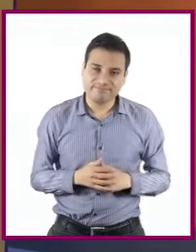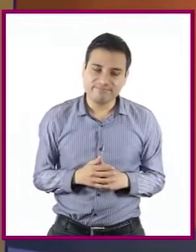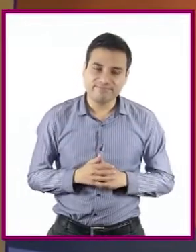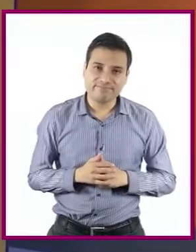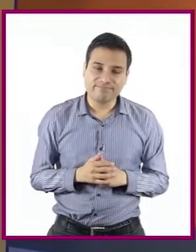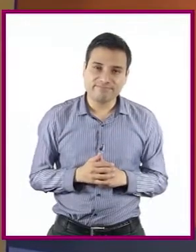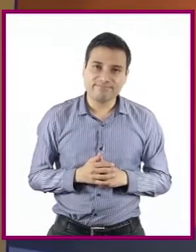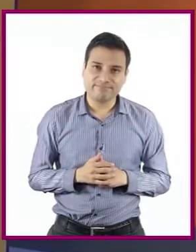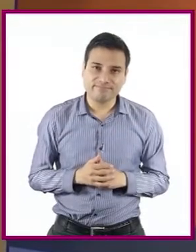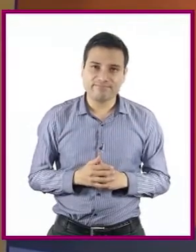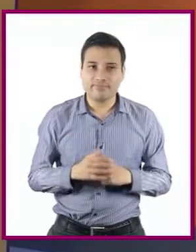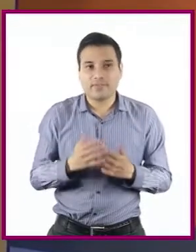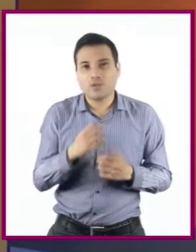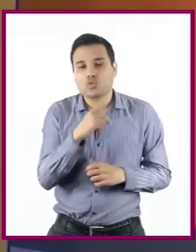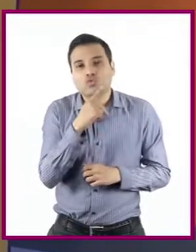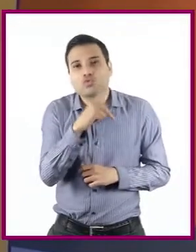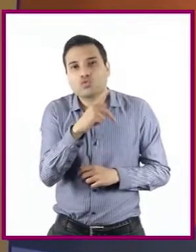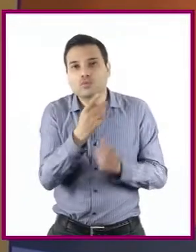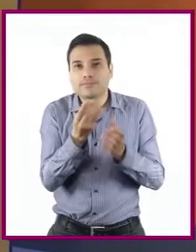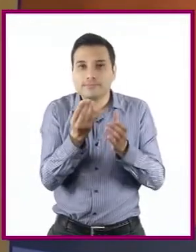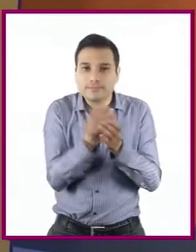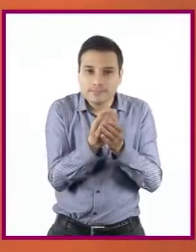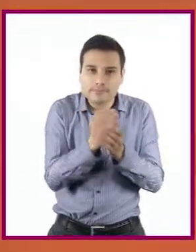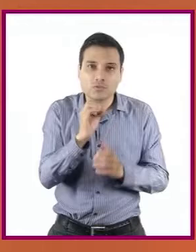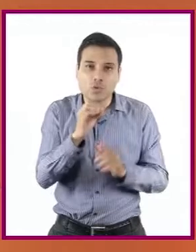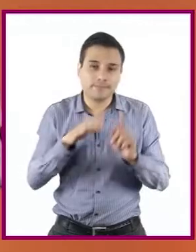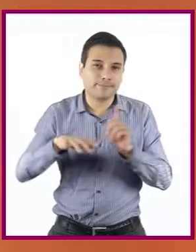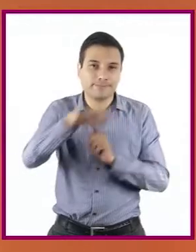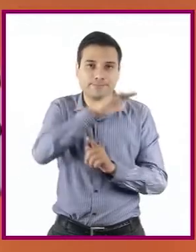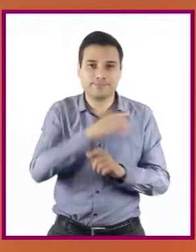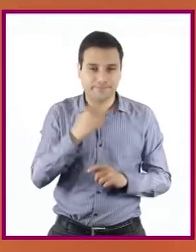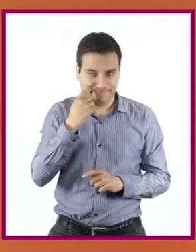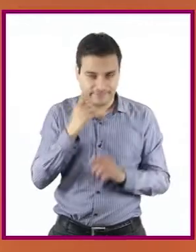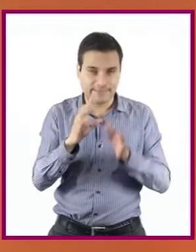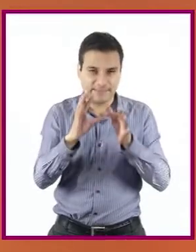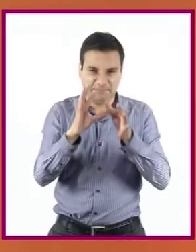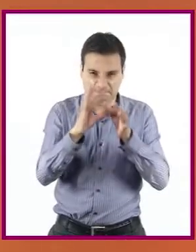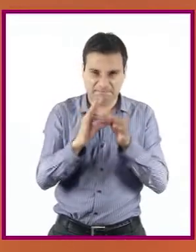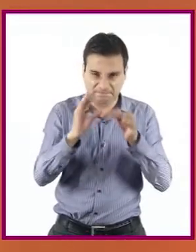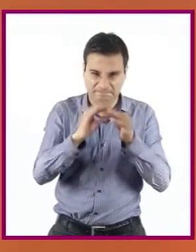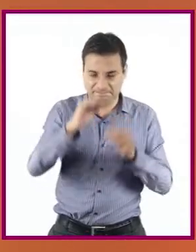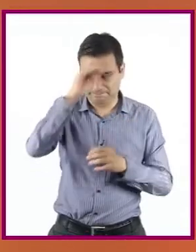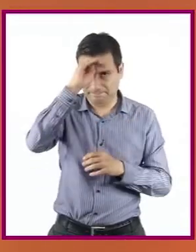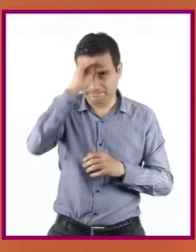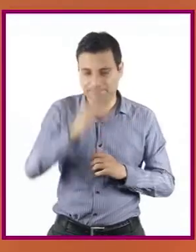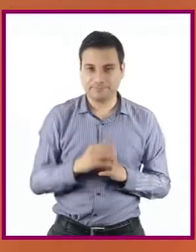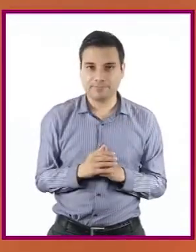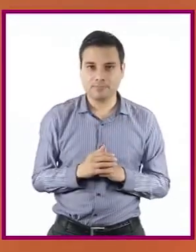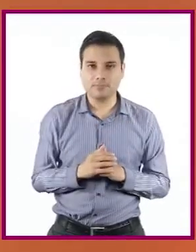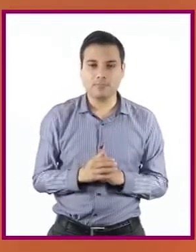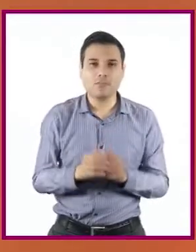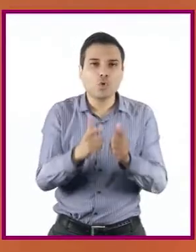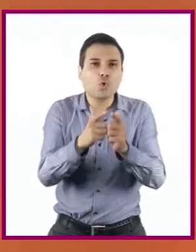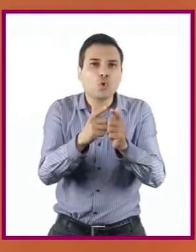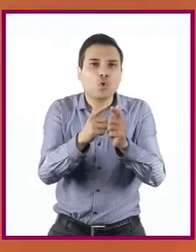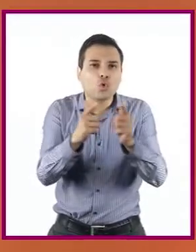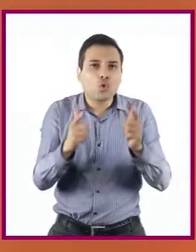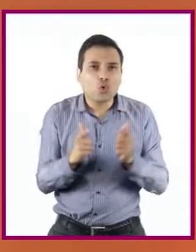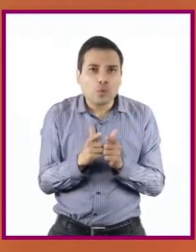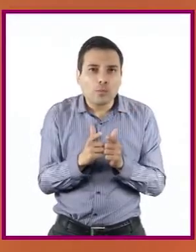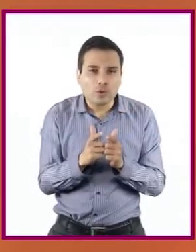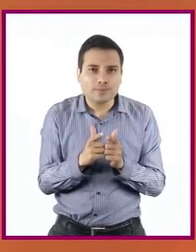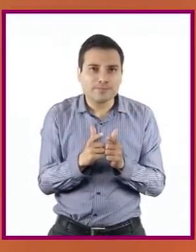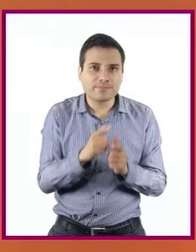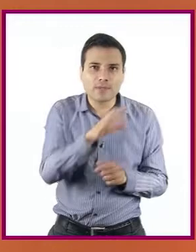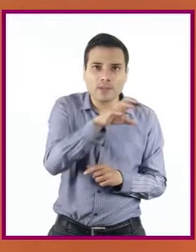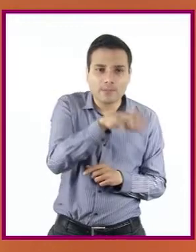desventaja por motivos personales o sociales. Hagamos una reflexión. ¿Qué otros grupos humanos se ven afectados